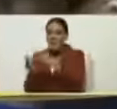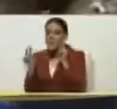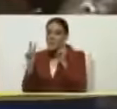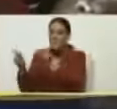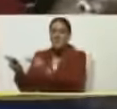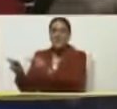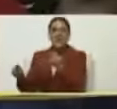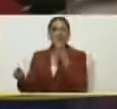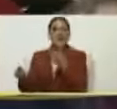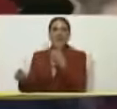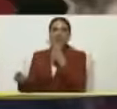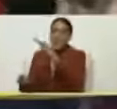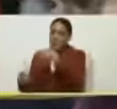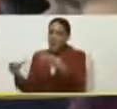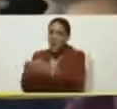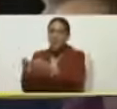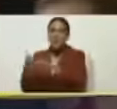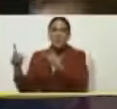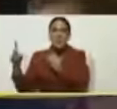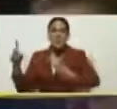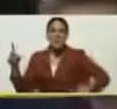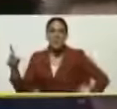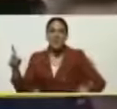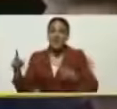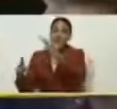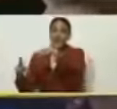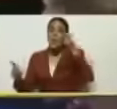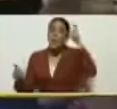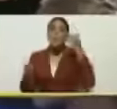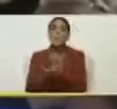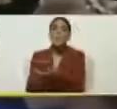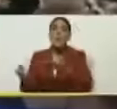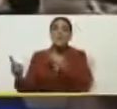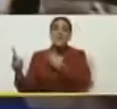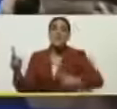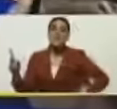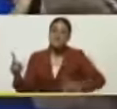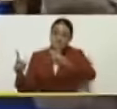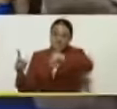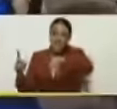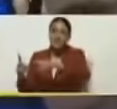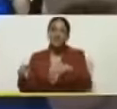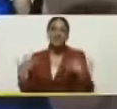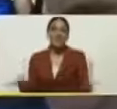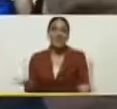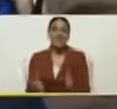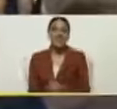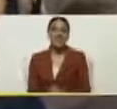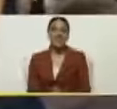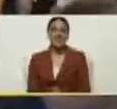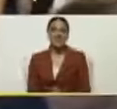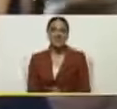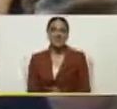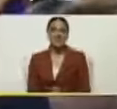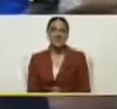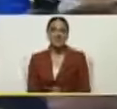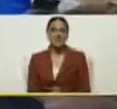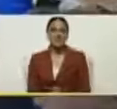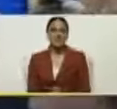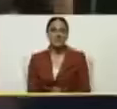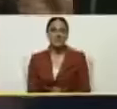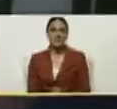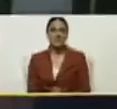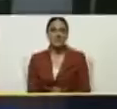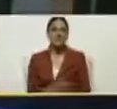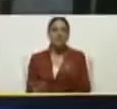su banda presidencial. Mira, pueblo presidente. Pueblo presidente, ¿vale? Qué cosa